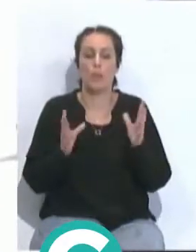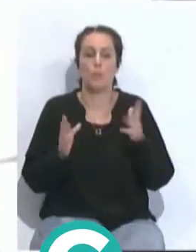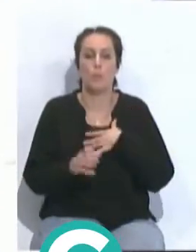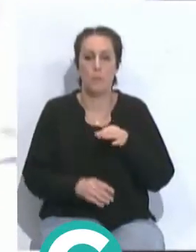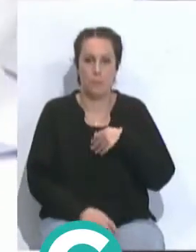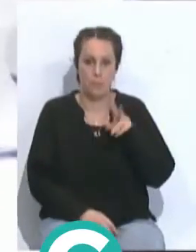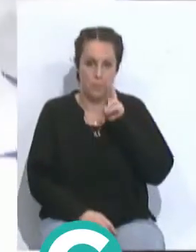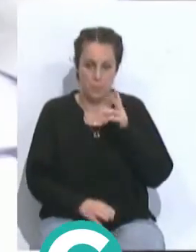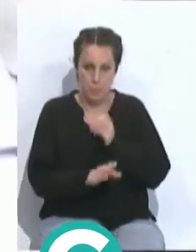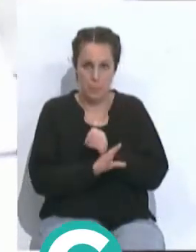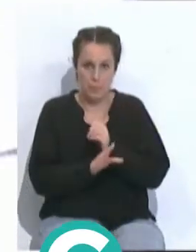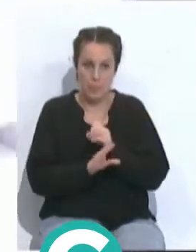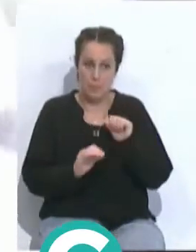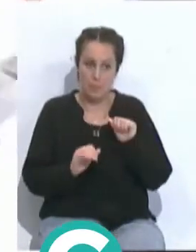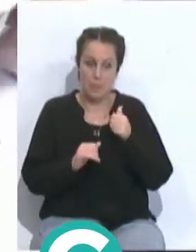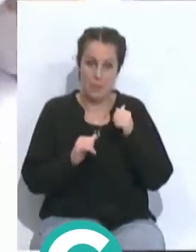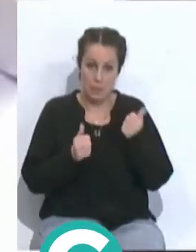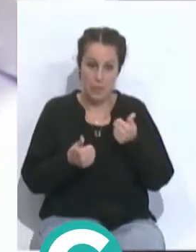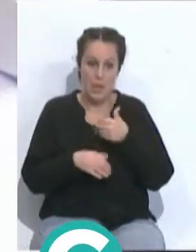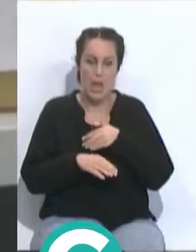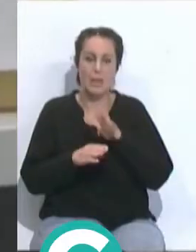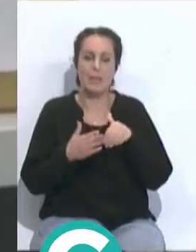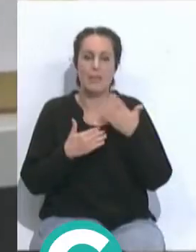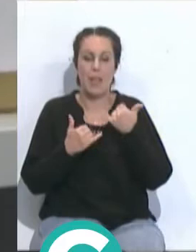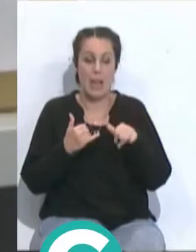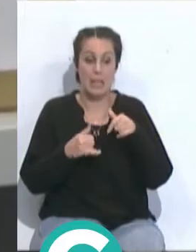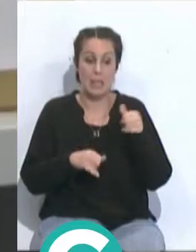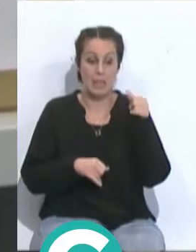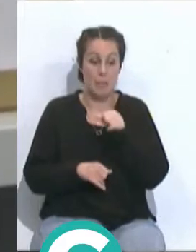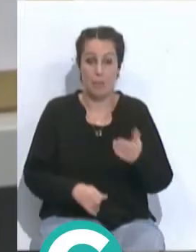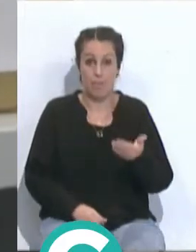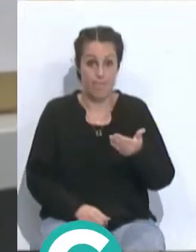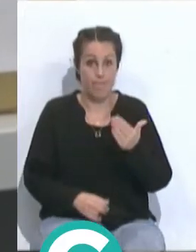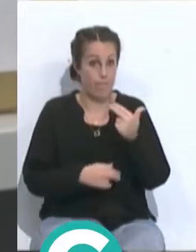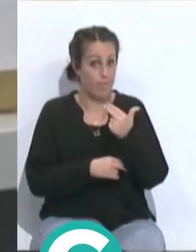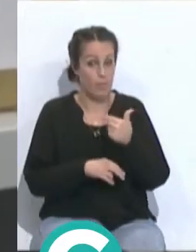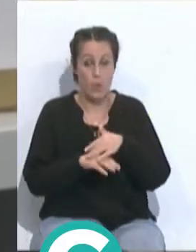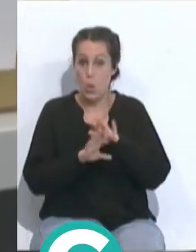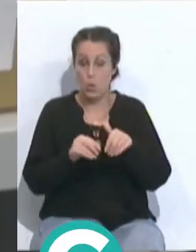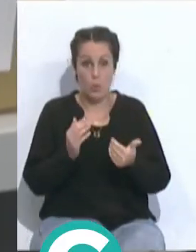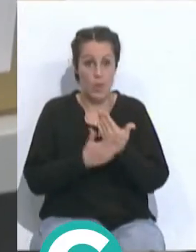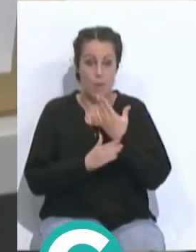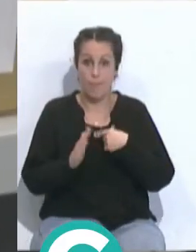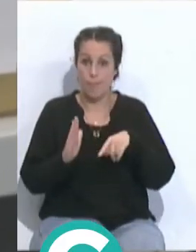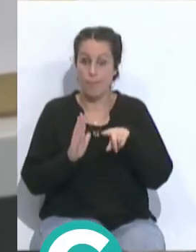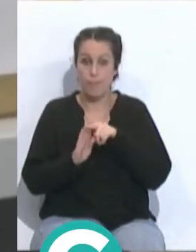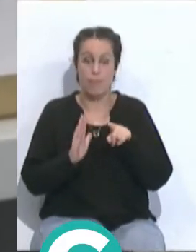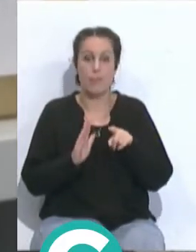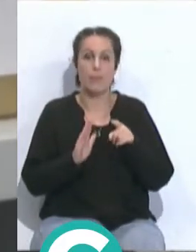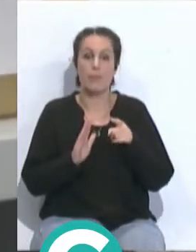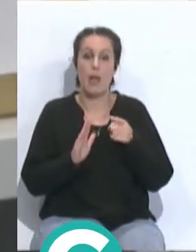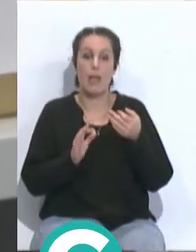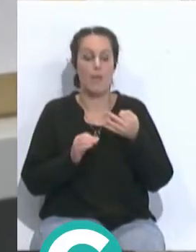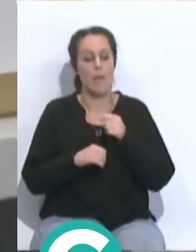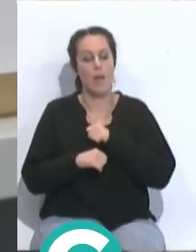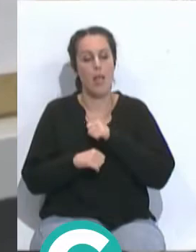podrán ver, por supuesto, en Onda Cádiz desde el principio hasta el final. Semana esta determinante, este viernes último día del plazo de inscripción. Tendremos